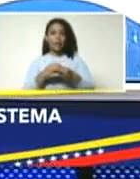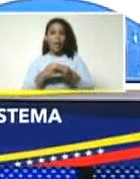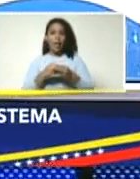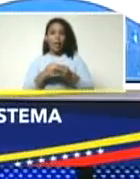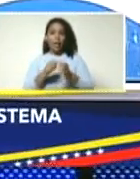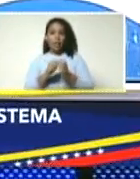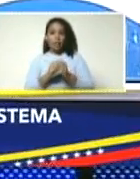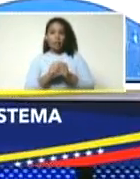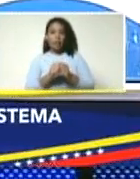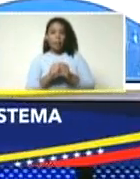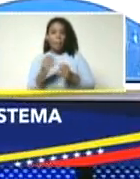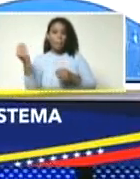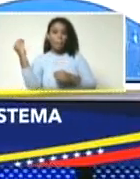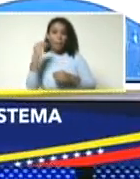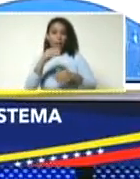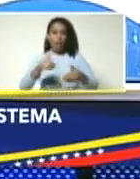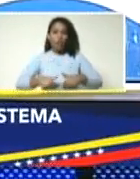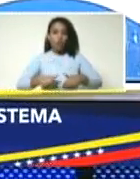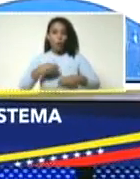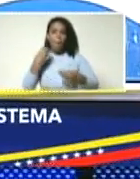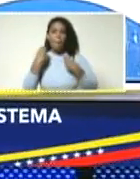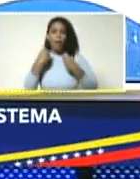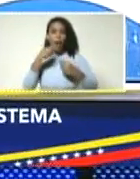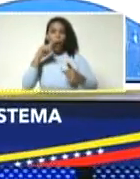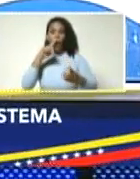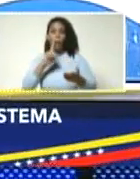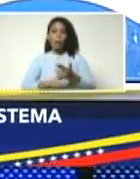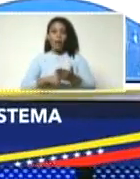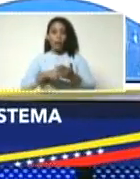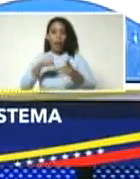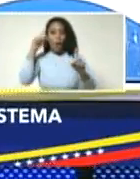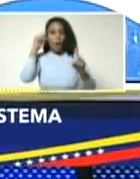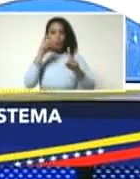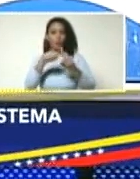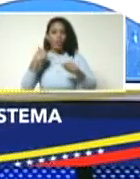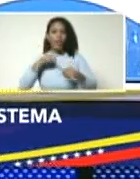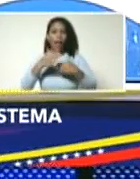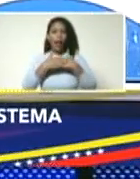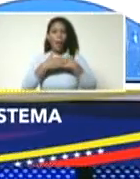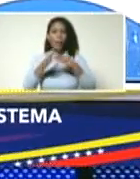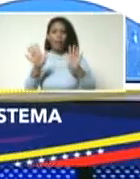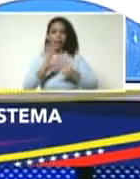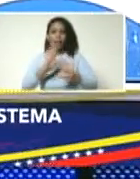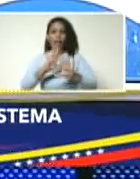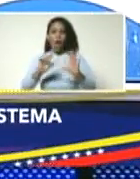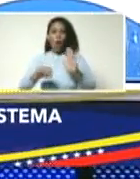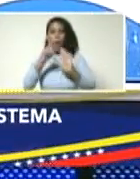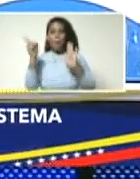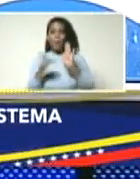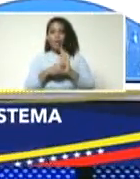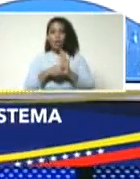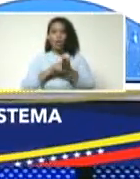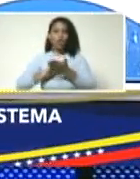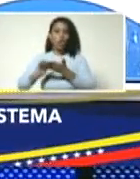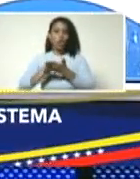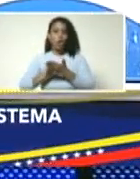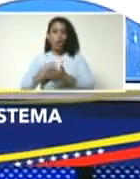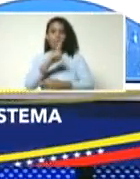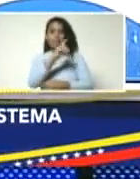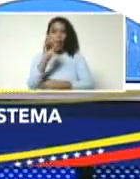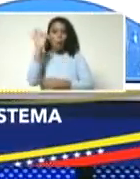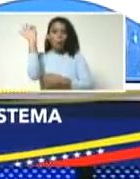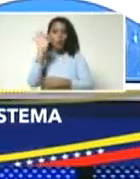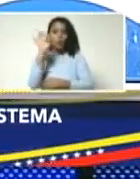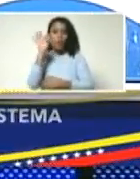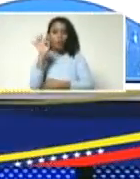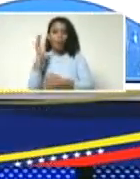necesario para cumplir la meta de tener abierta, ya reparado y recuperado el